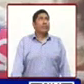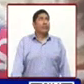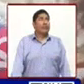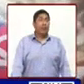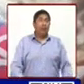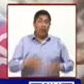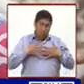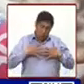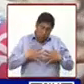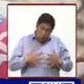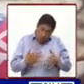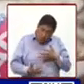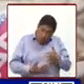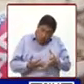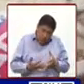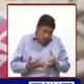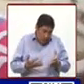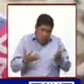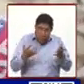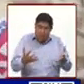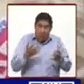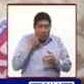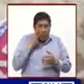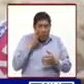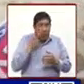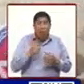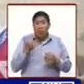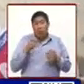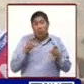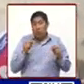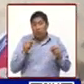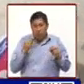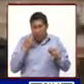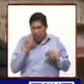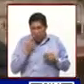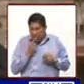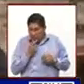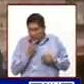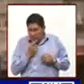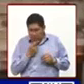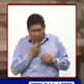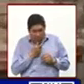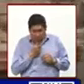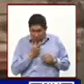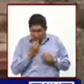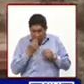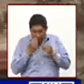Con su bayetita han encontrado, otros reconocen de la ropa y hay otros que no pueden reconocer.